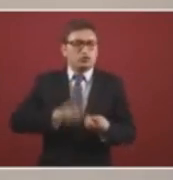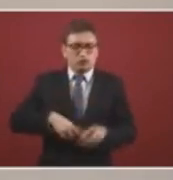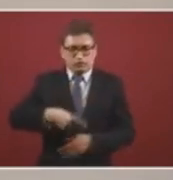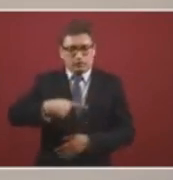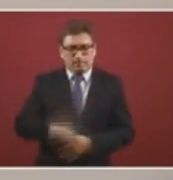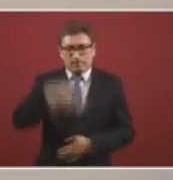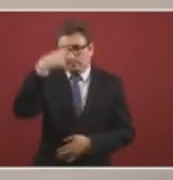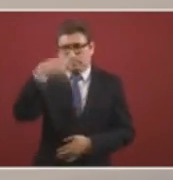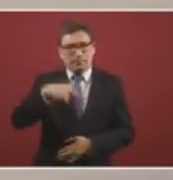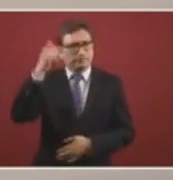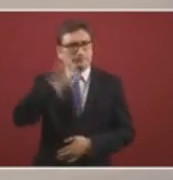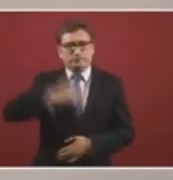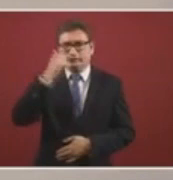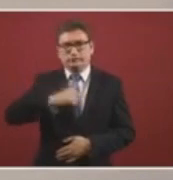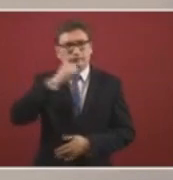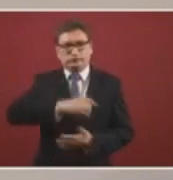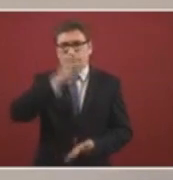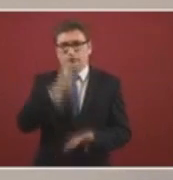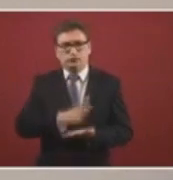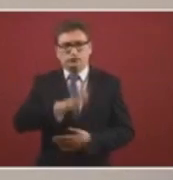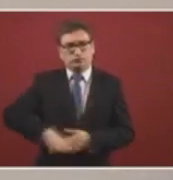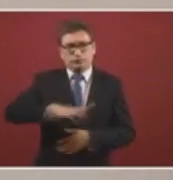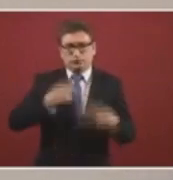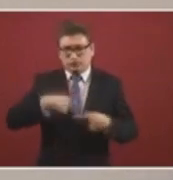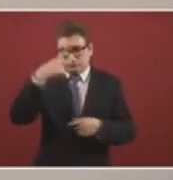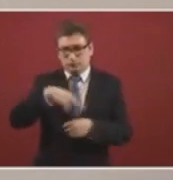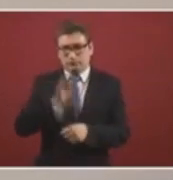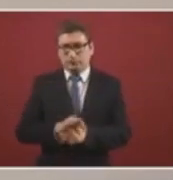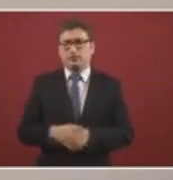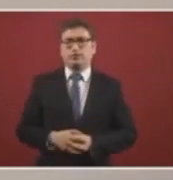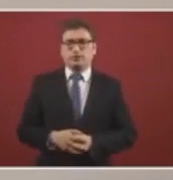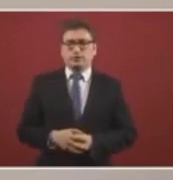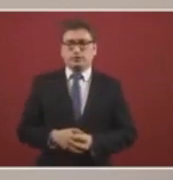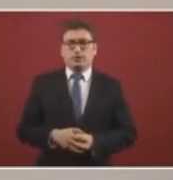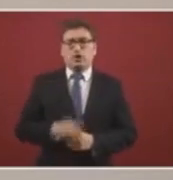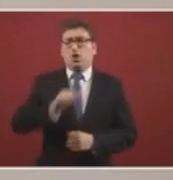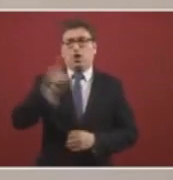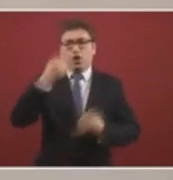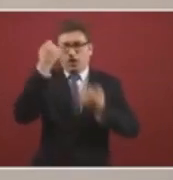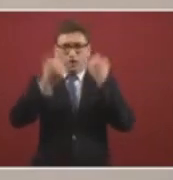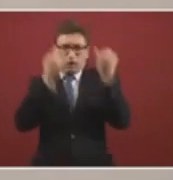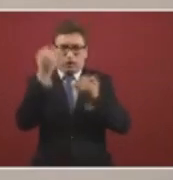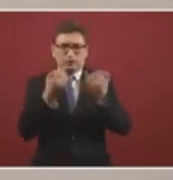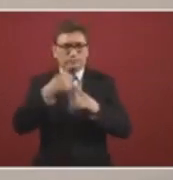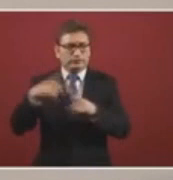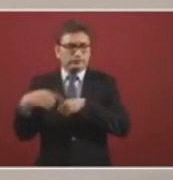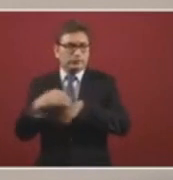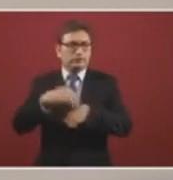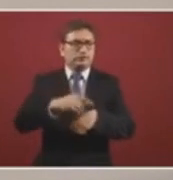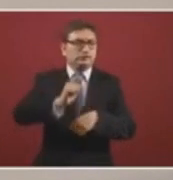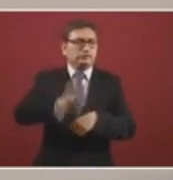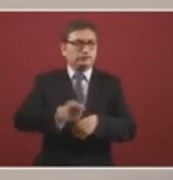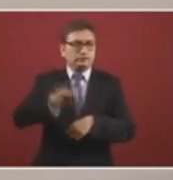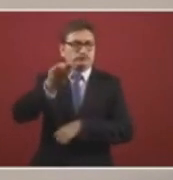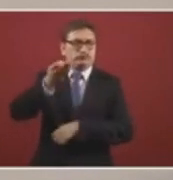perpetuidad propiedad única y exclusiva del pueblo mexicano. El resto de las especulaciones al respecto son